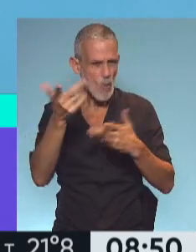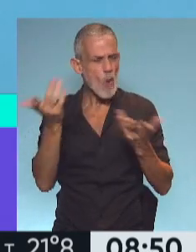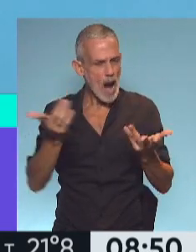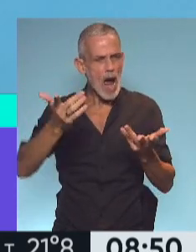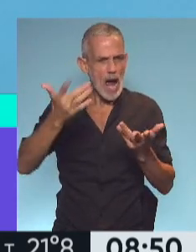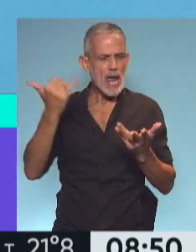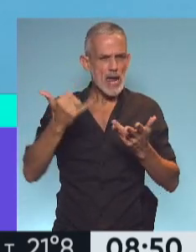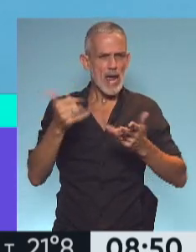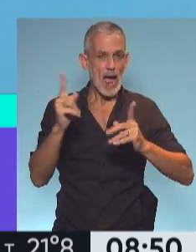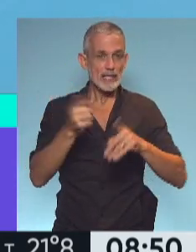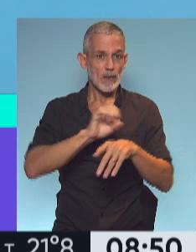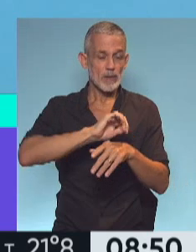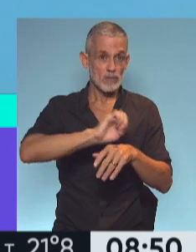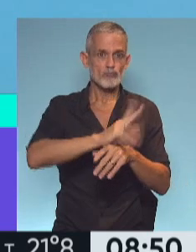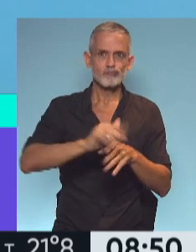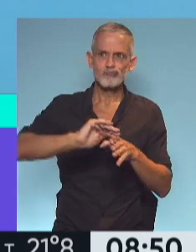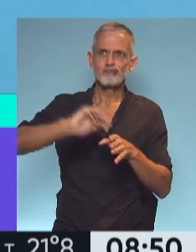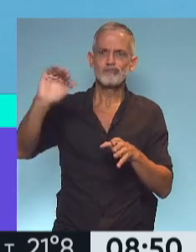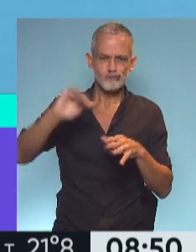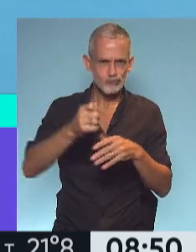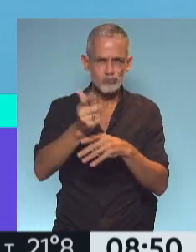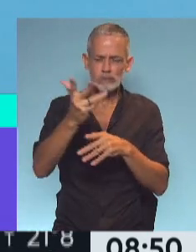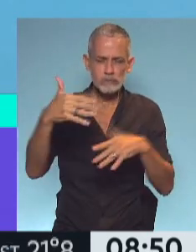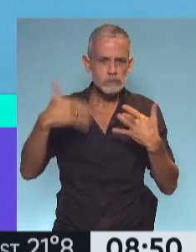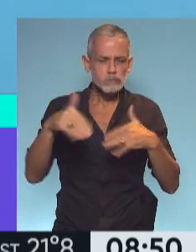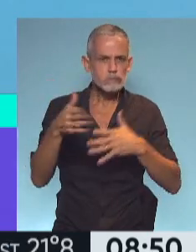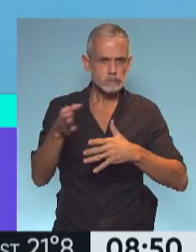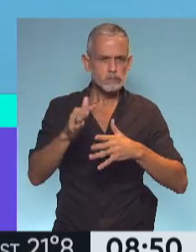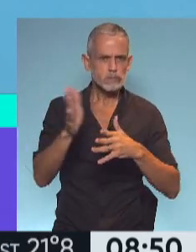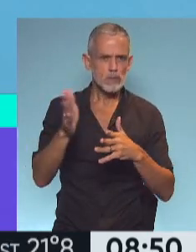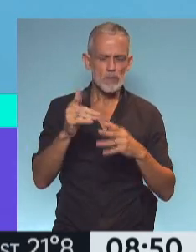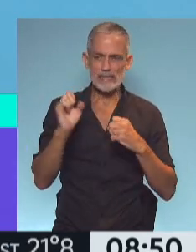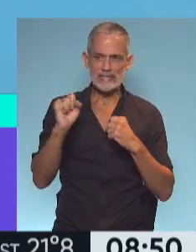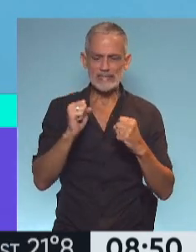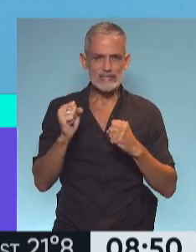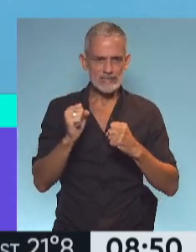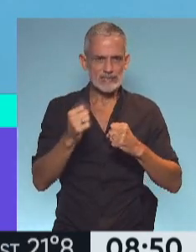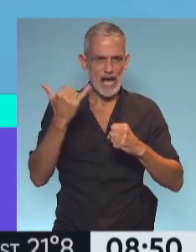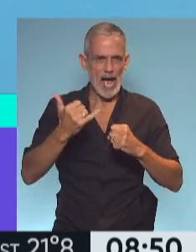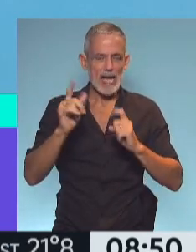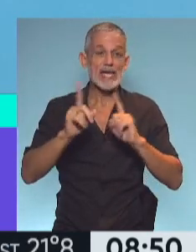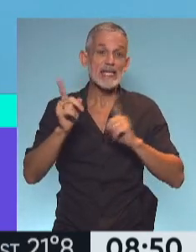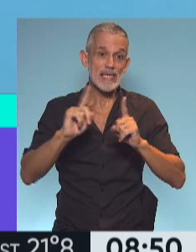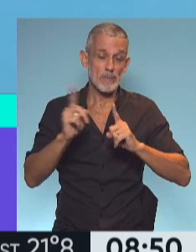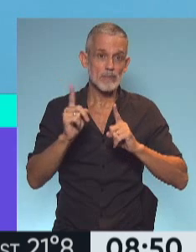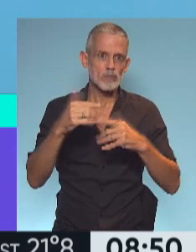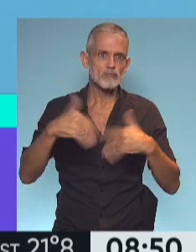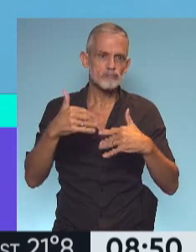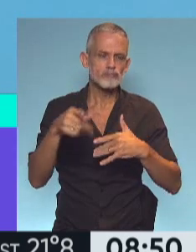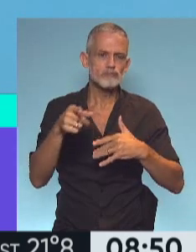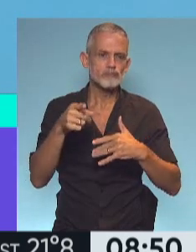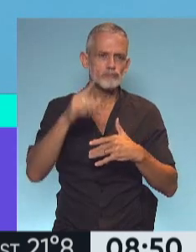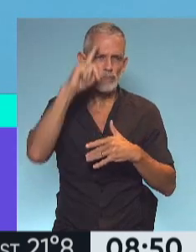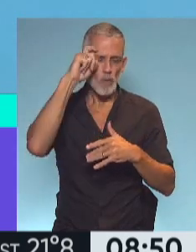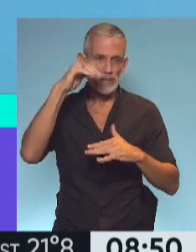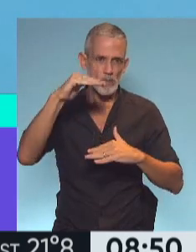están teniendo un aumento muy acelerado del número de casos, con tensión y hasta una sobrecarga importante del